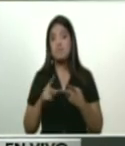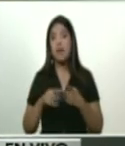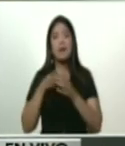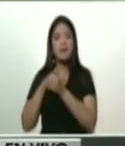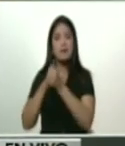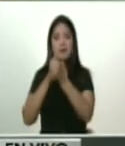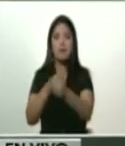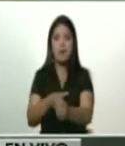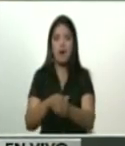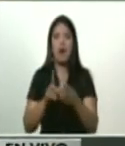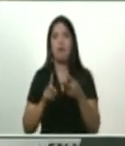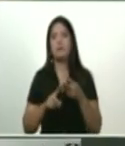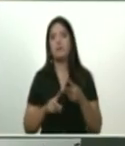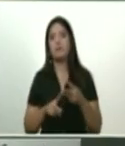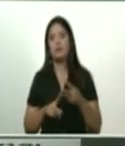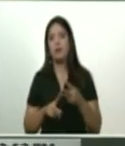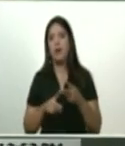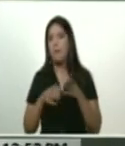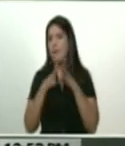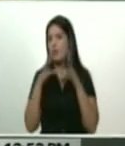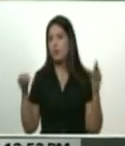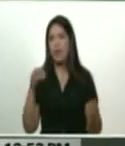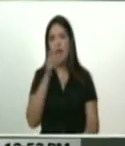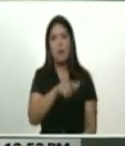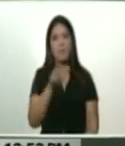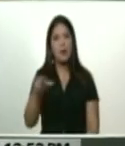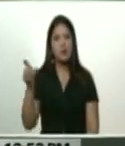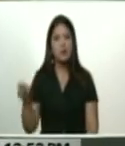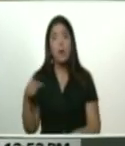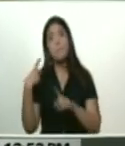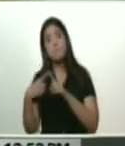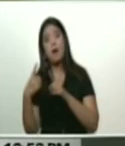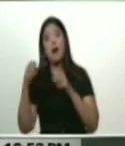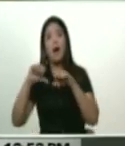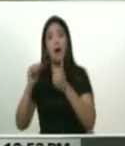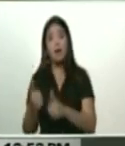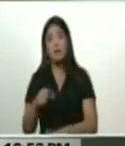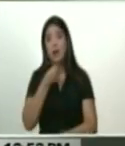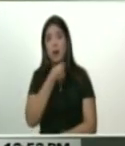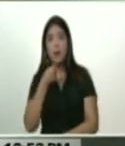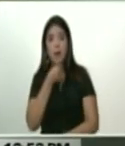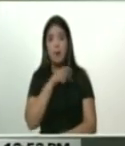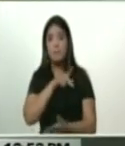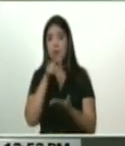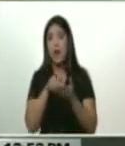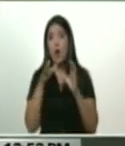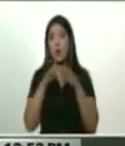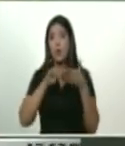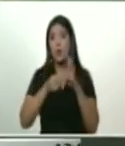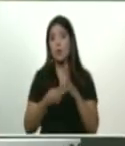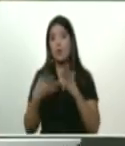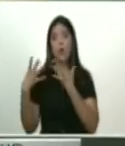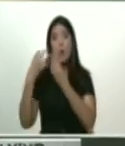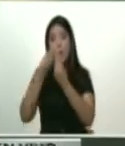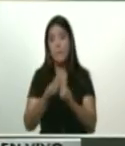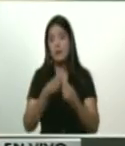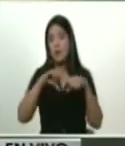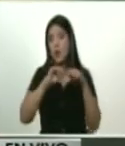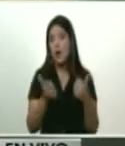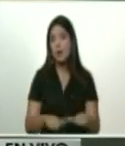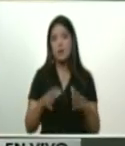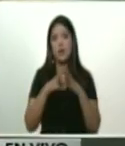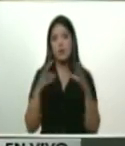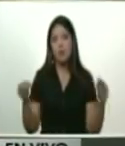guías para todos los espectadores, más los artistas que van a participar, los equipos técnicos que acompañan a los artistas. Nuestra